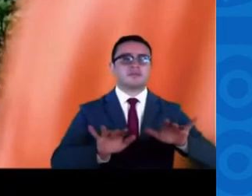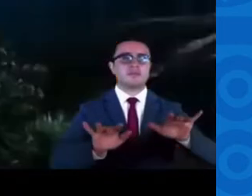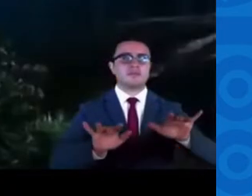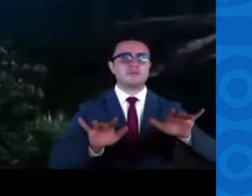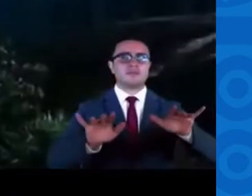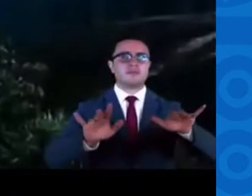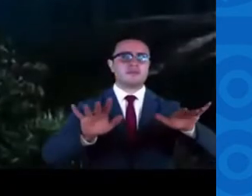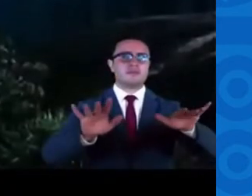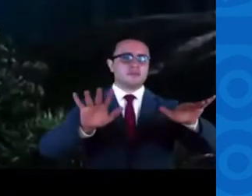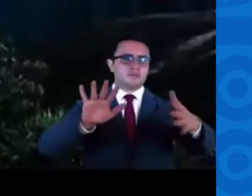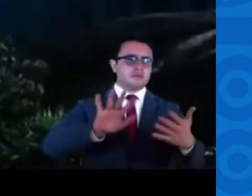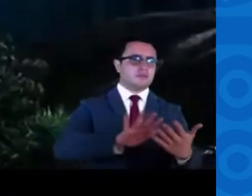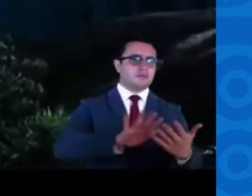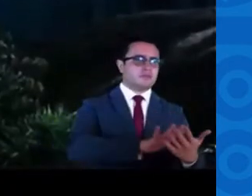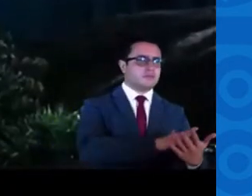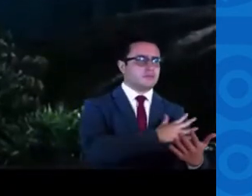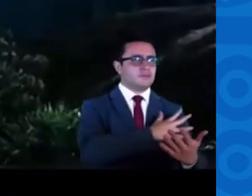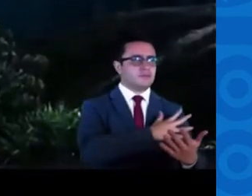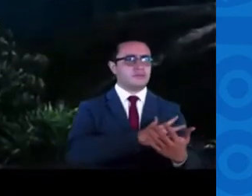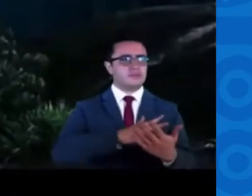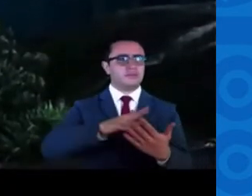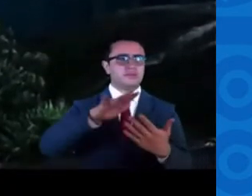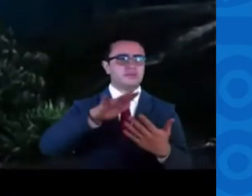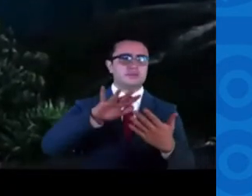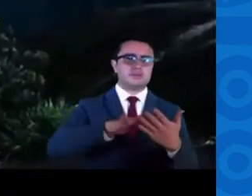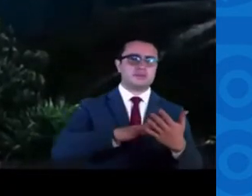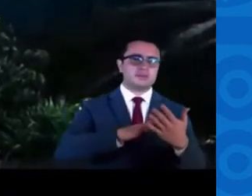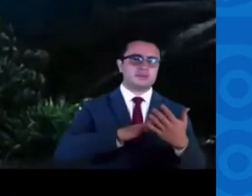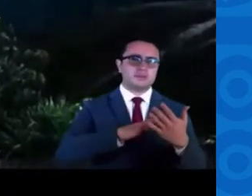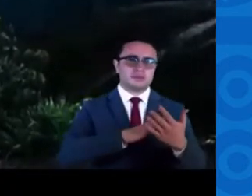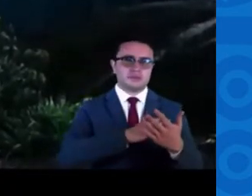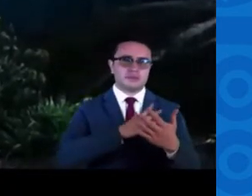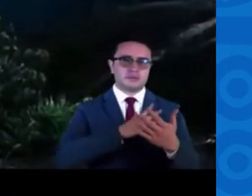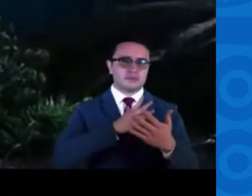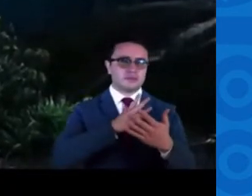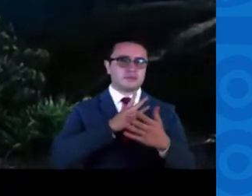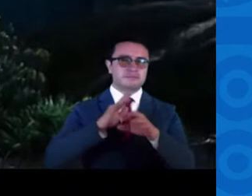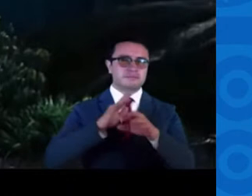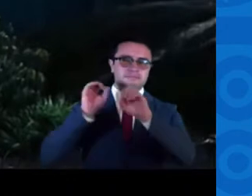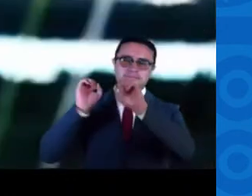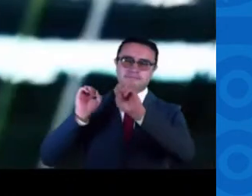diles que canto en su rama turupial madrugador,